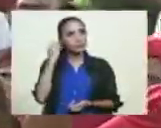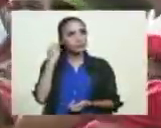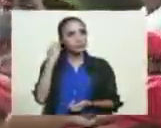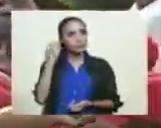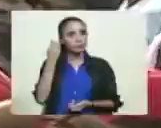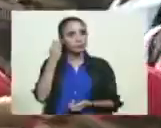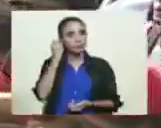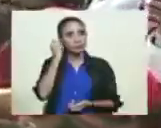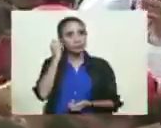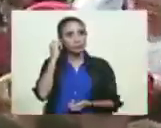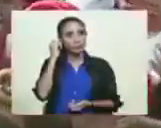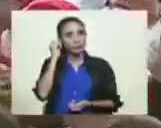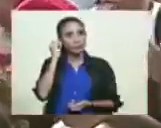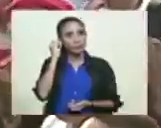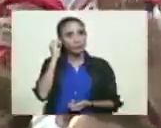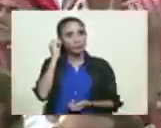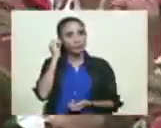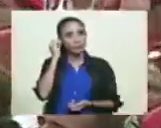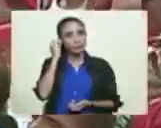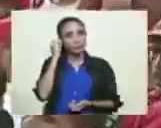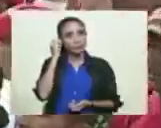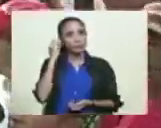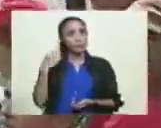Esa es la verdad del carnet de la patria.